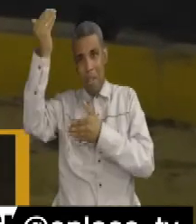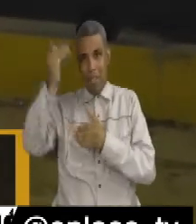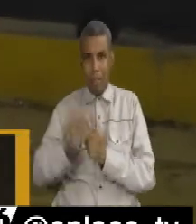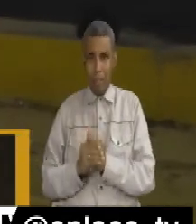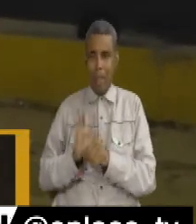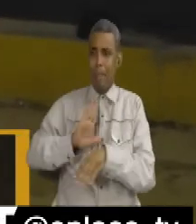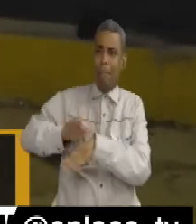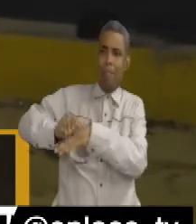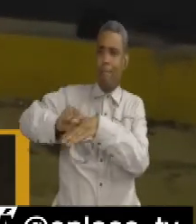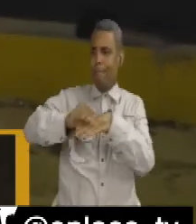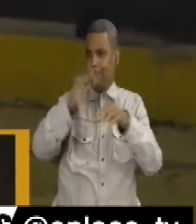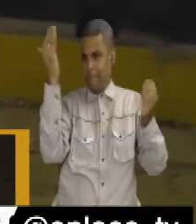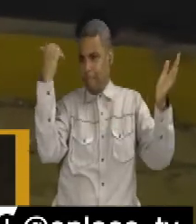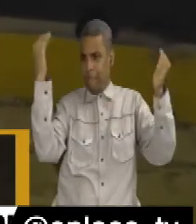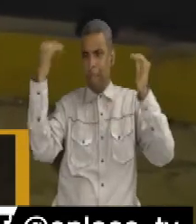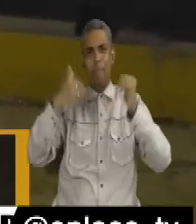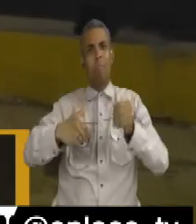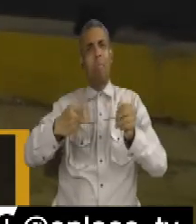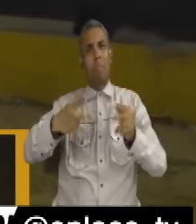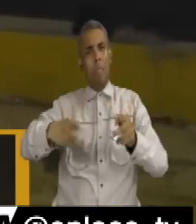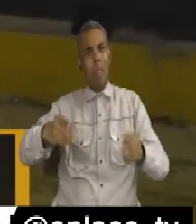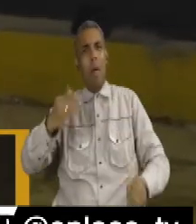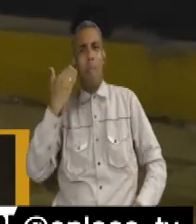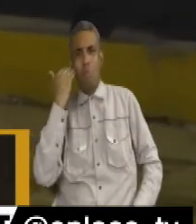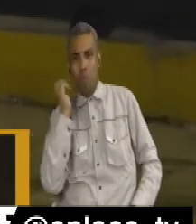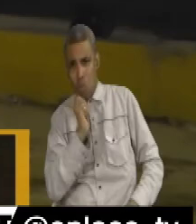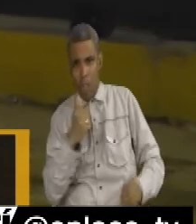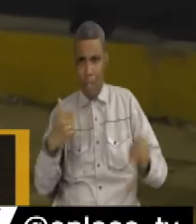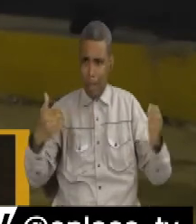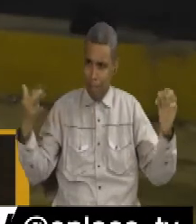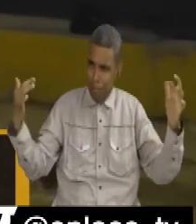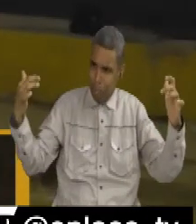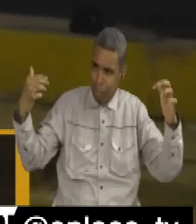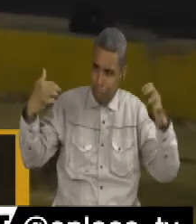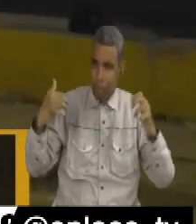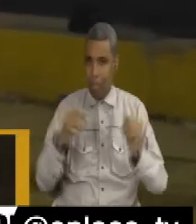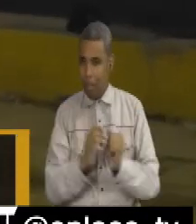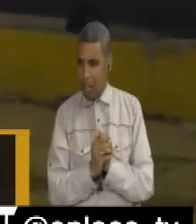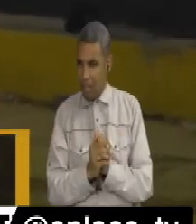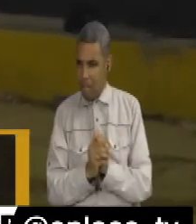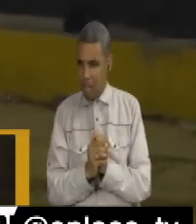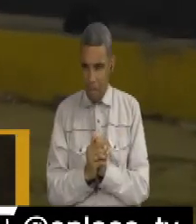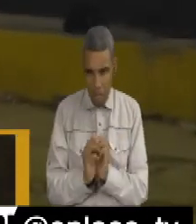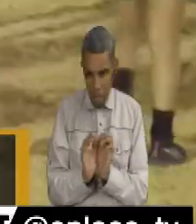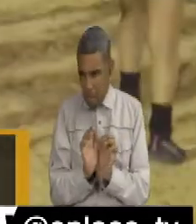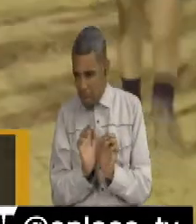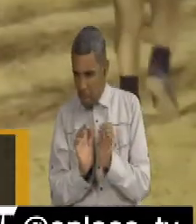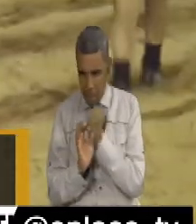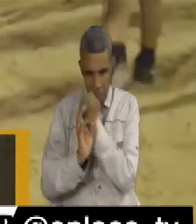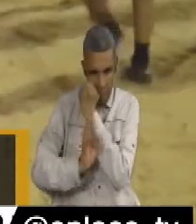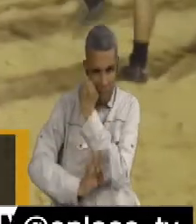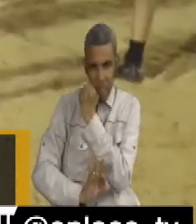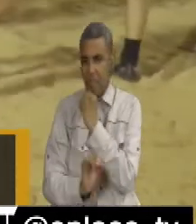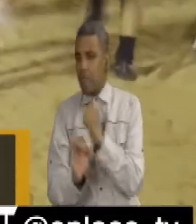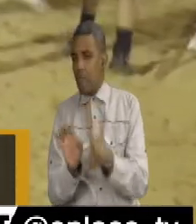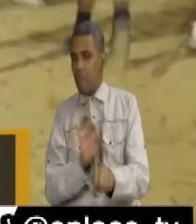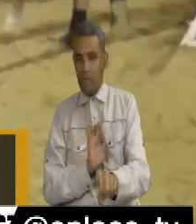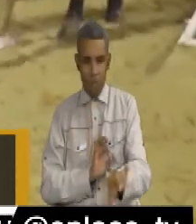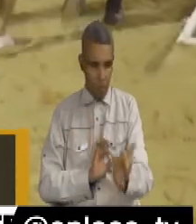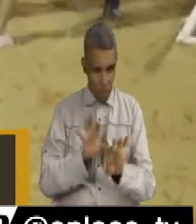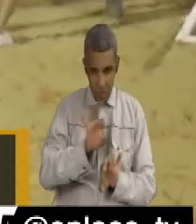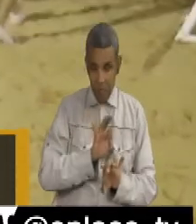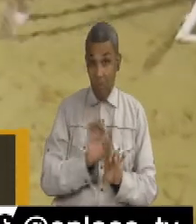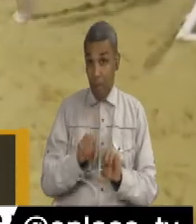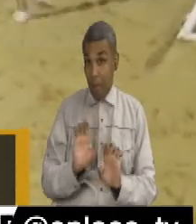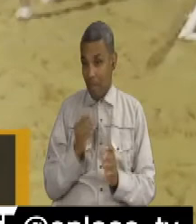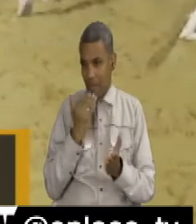Estamos convencidos que estamos iniciando por buen camino. Hemos tenido buena acogida gracias a los patrocinadores que